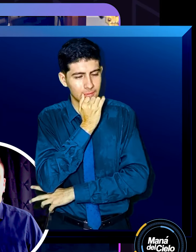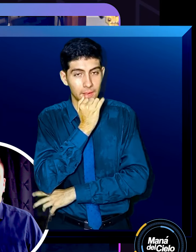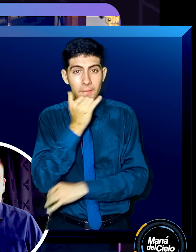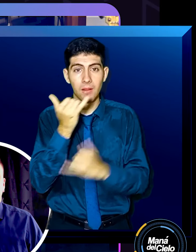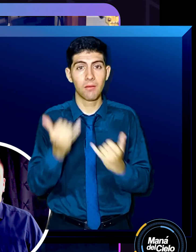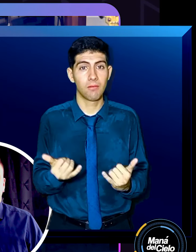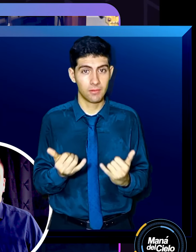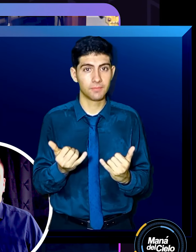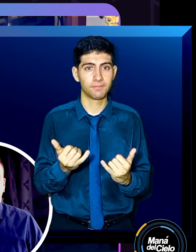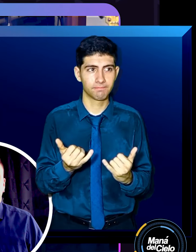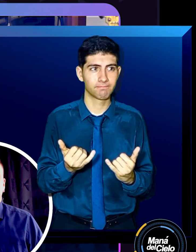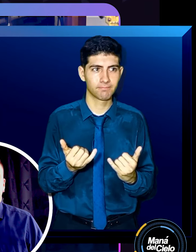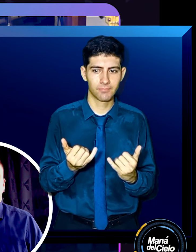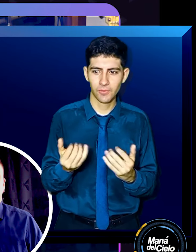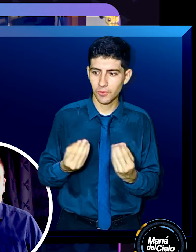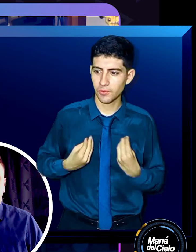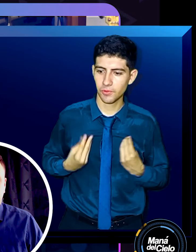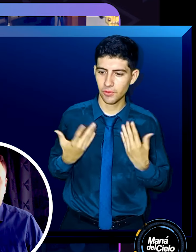está pasando,